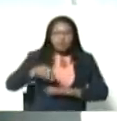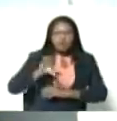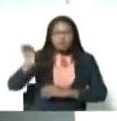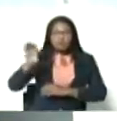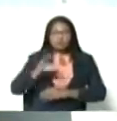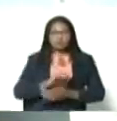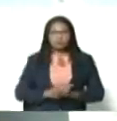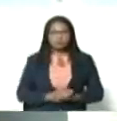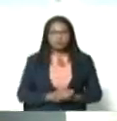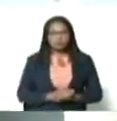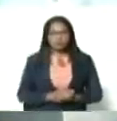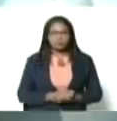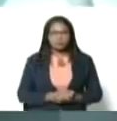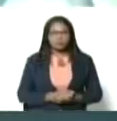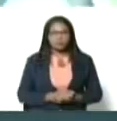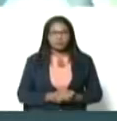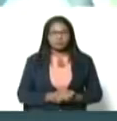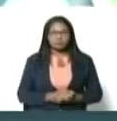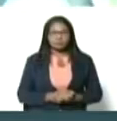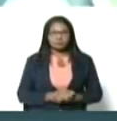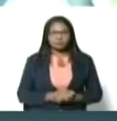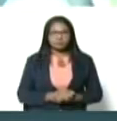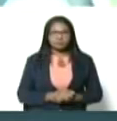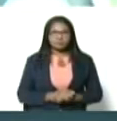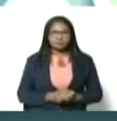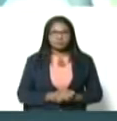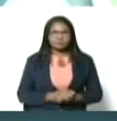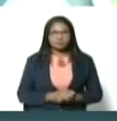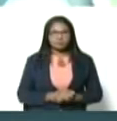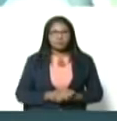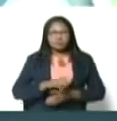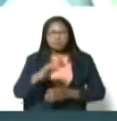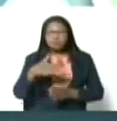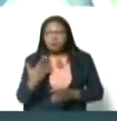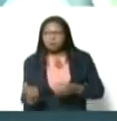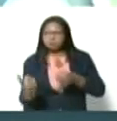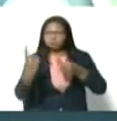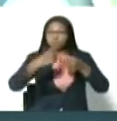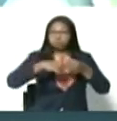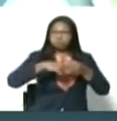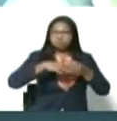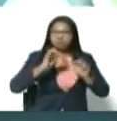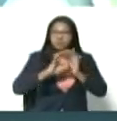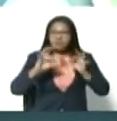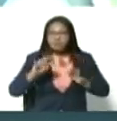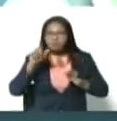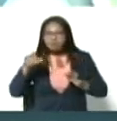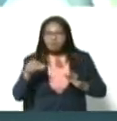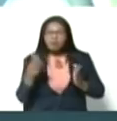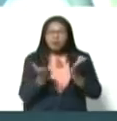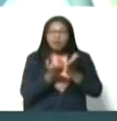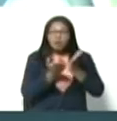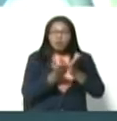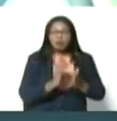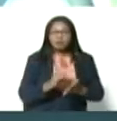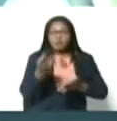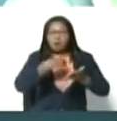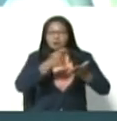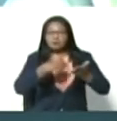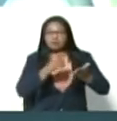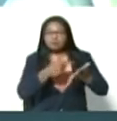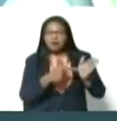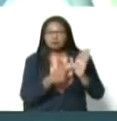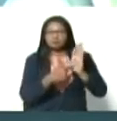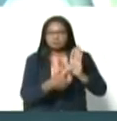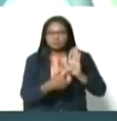país para que se incorpore directamente en la escuela. Voy a firmar el punto de